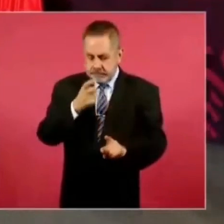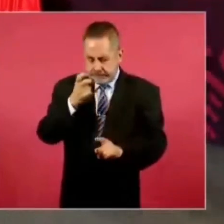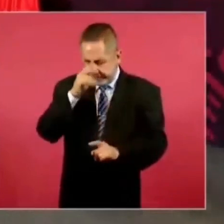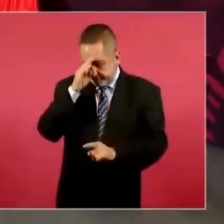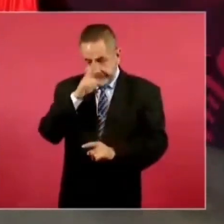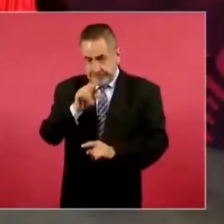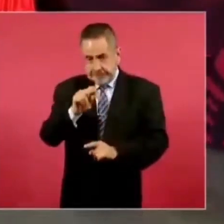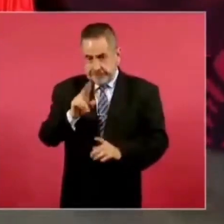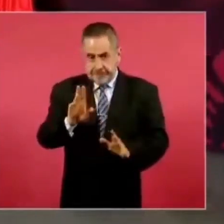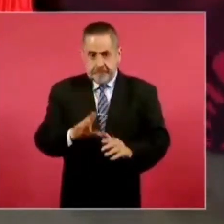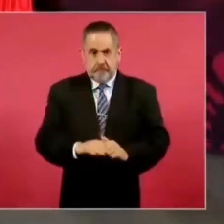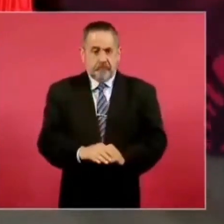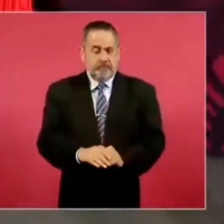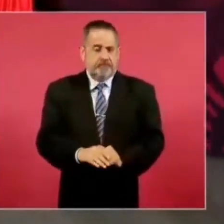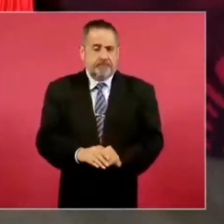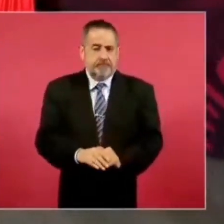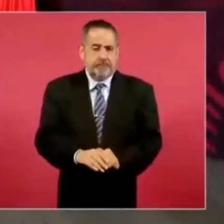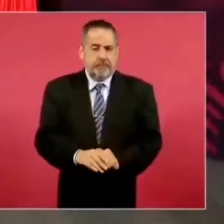No.